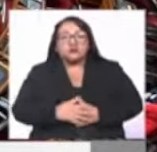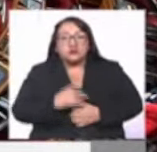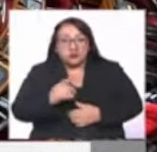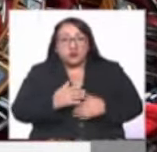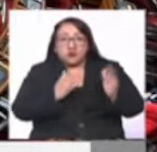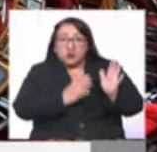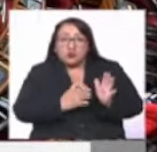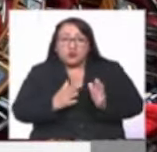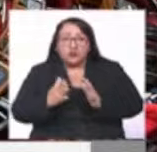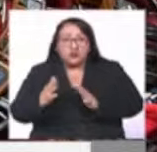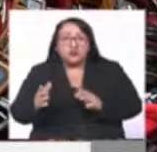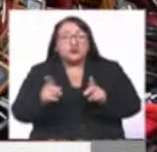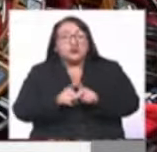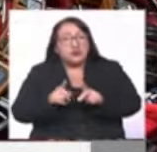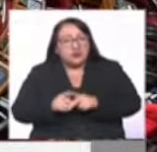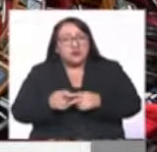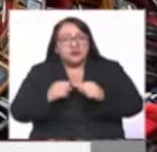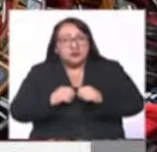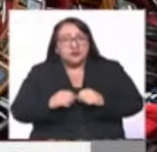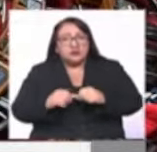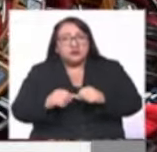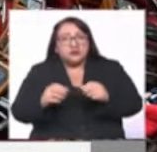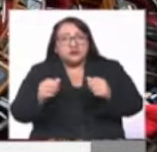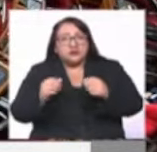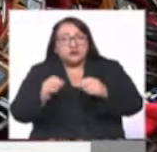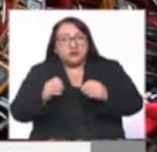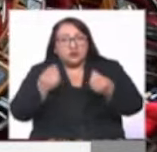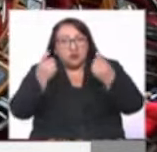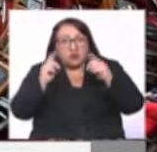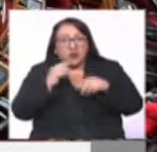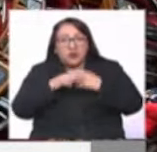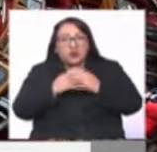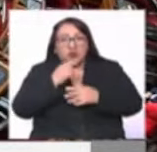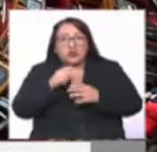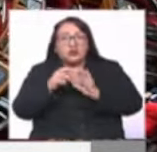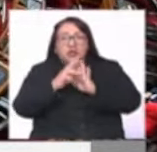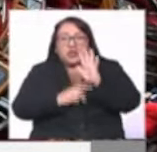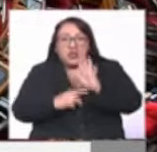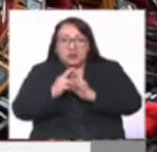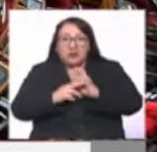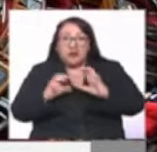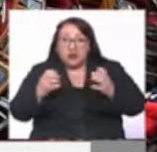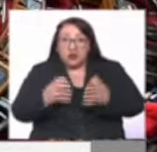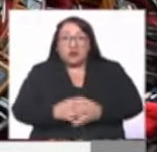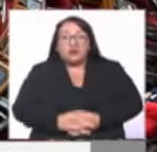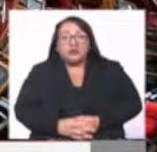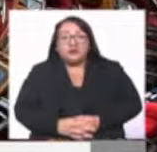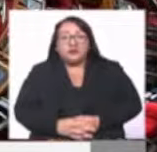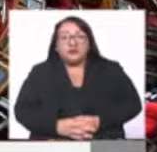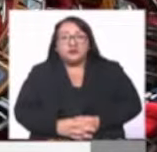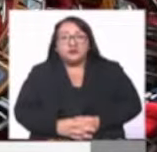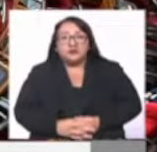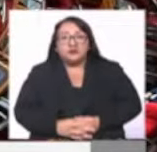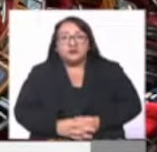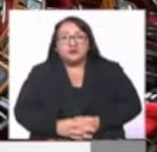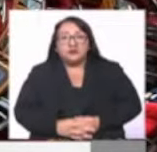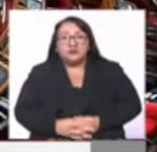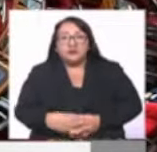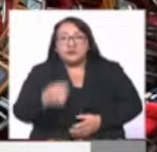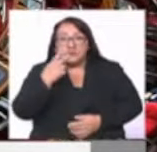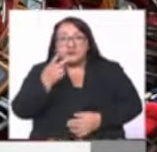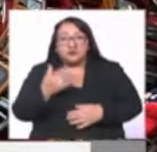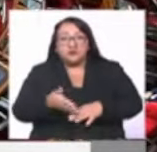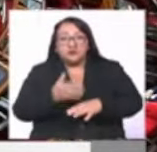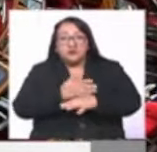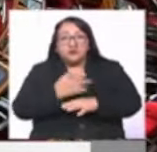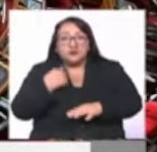proceso también que se ha seguido conforme establece el reglamento del congreso se ha visto esta denuncia